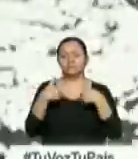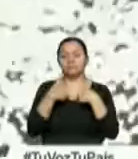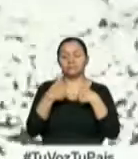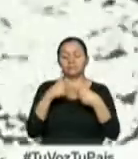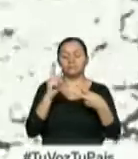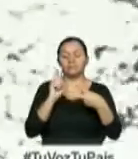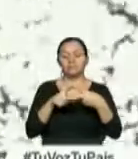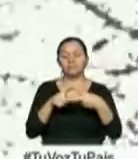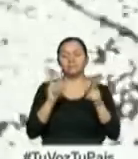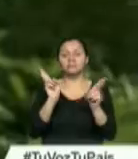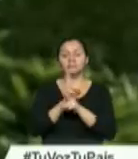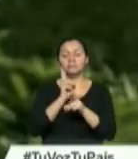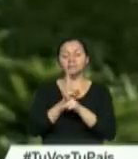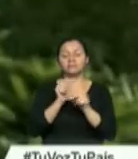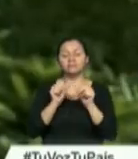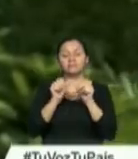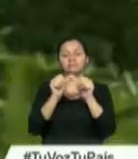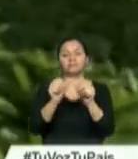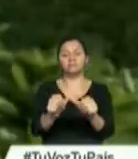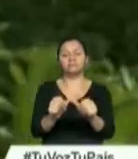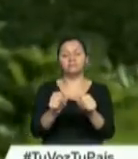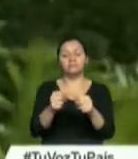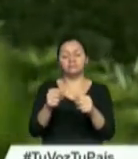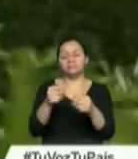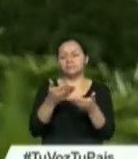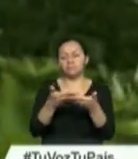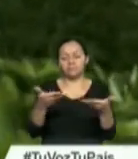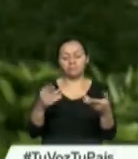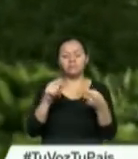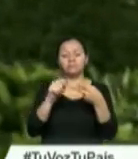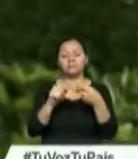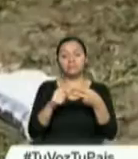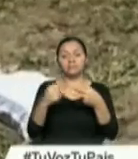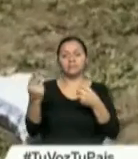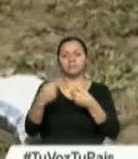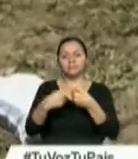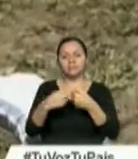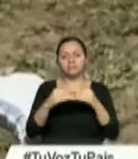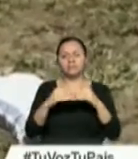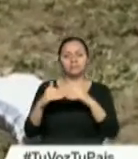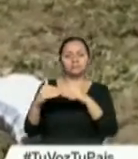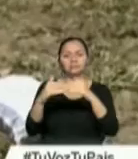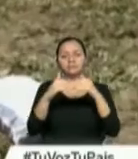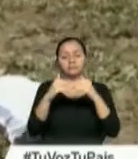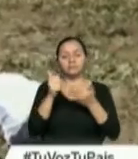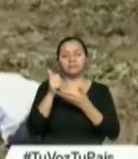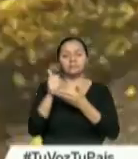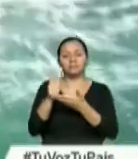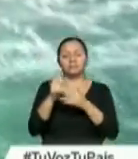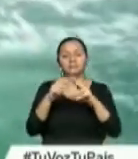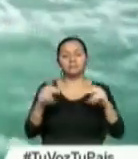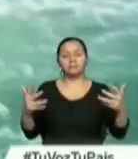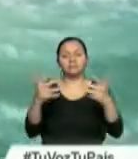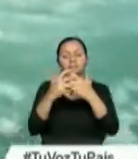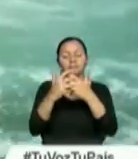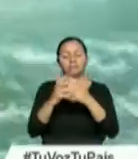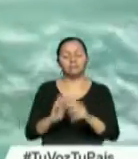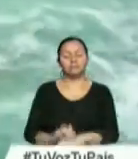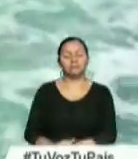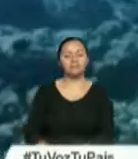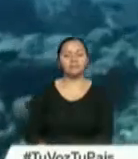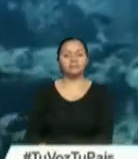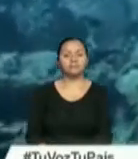biológica, la utilización sostenible de sus componentes y la participación justa y equitativa de los beneficios que se deriven de la utilización